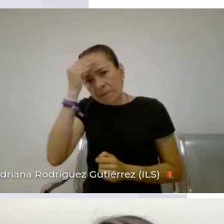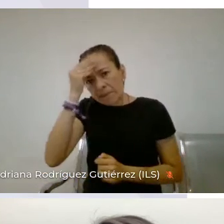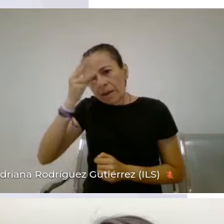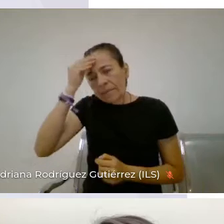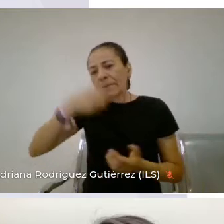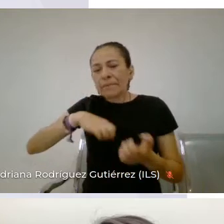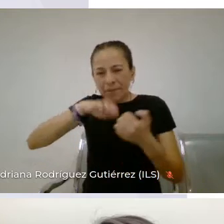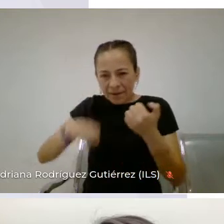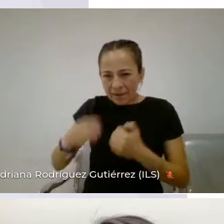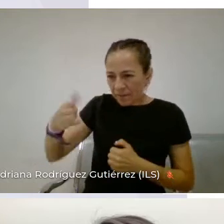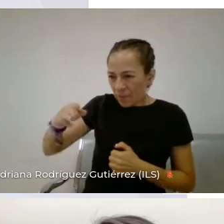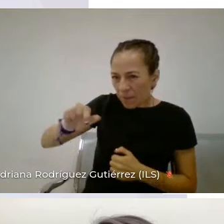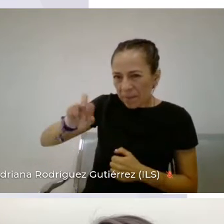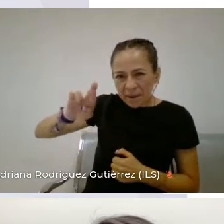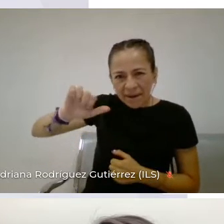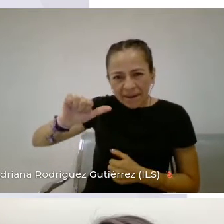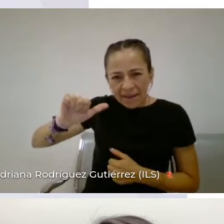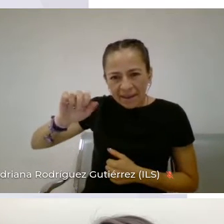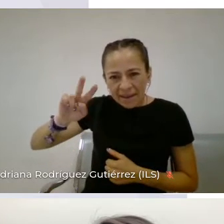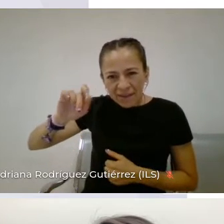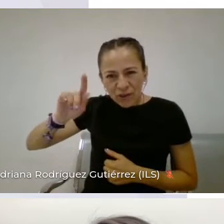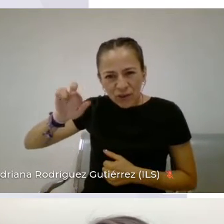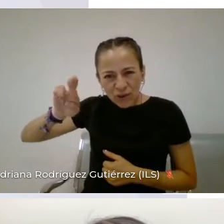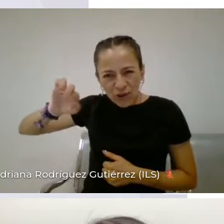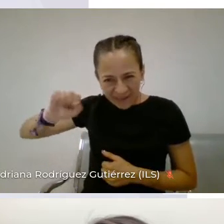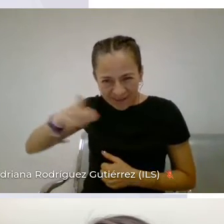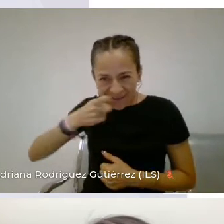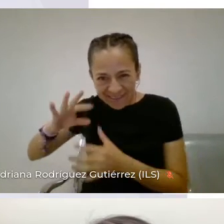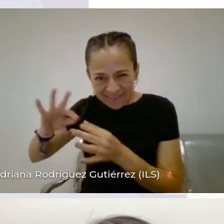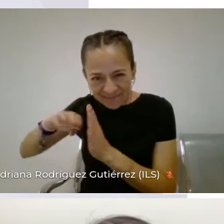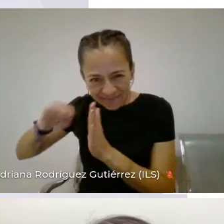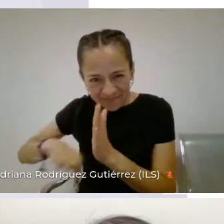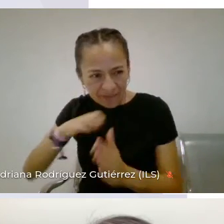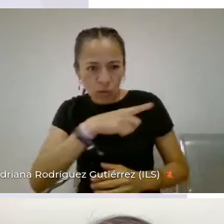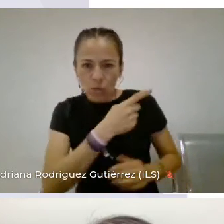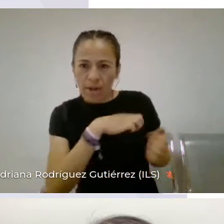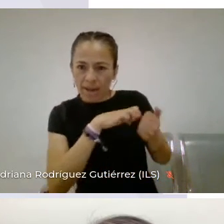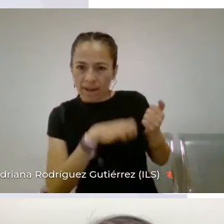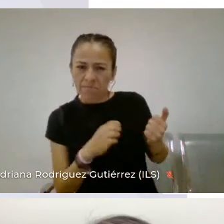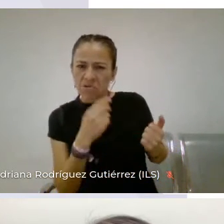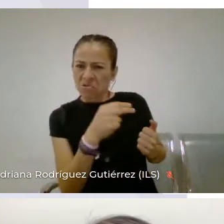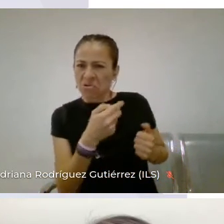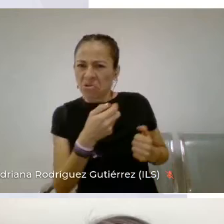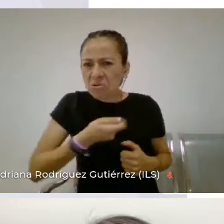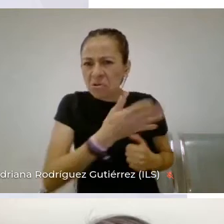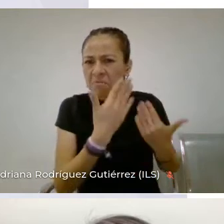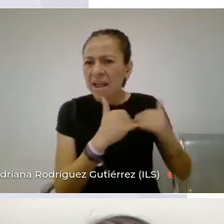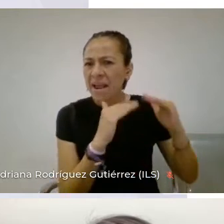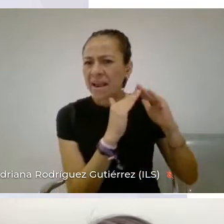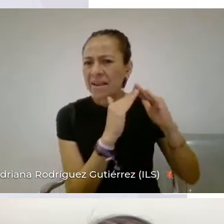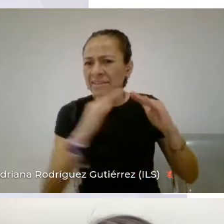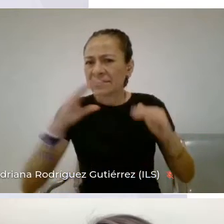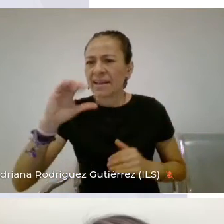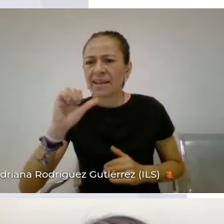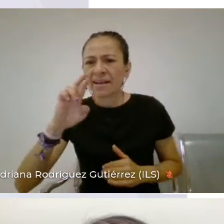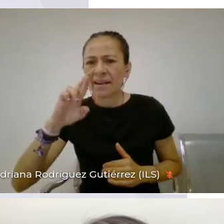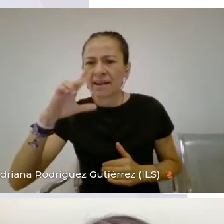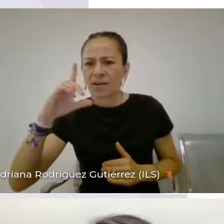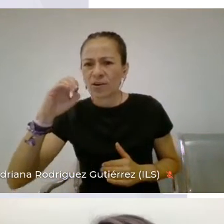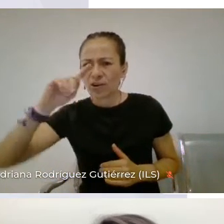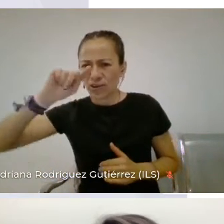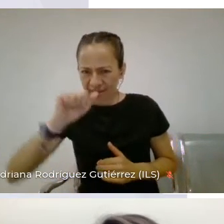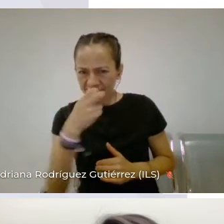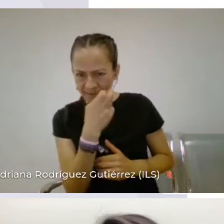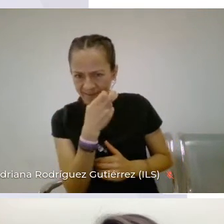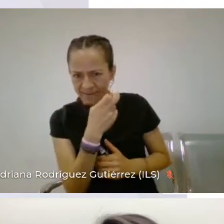María Victoria, hay una entidad nuestra que se llama la Casa de Carlota, donde el 50%